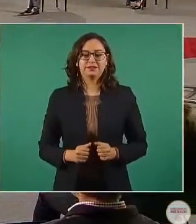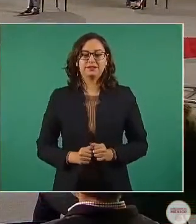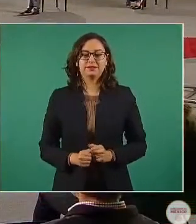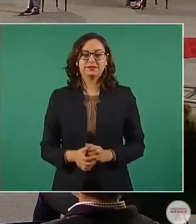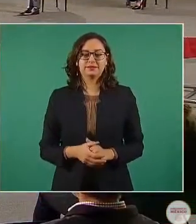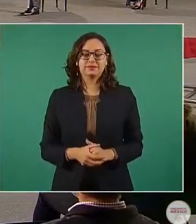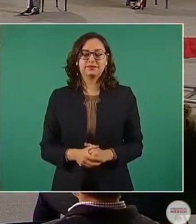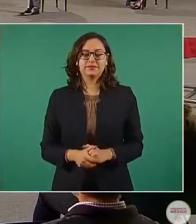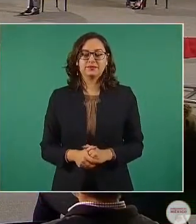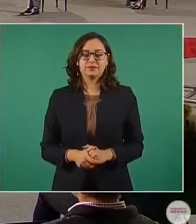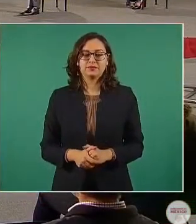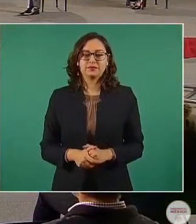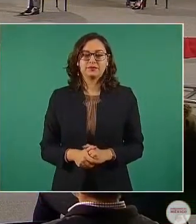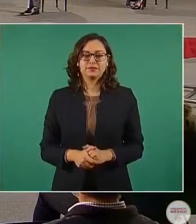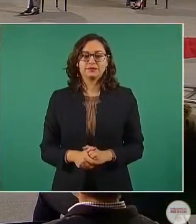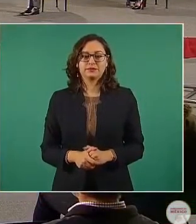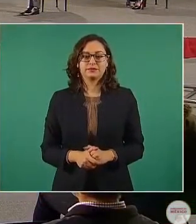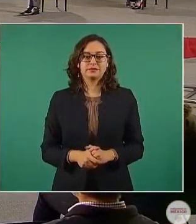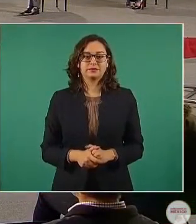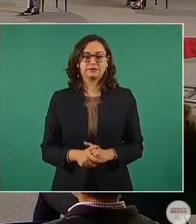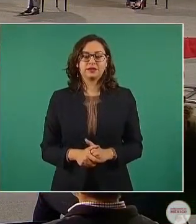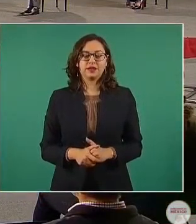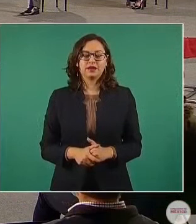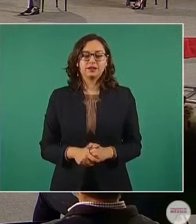De educación en este país.